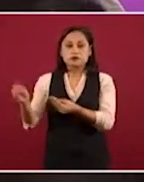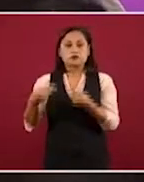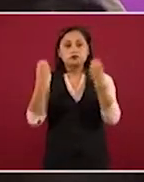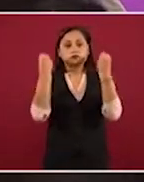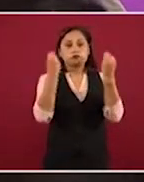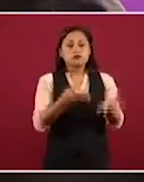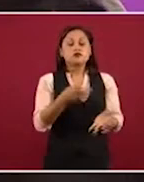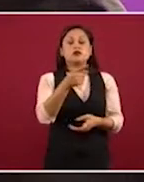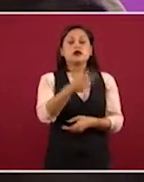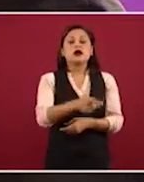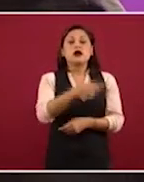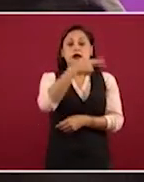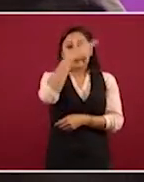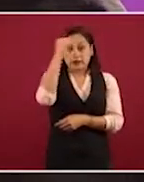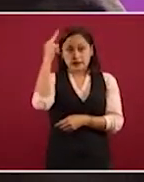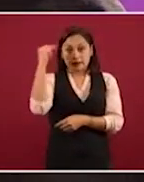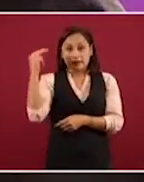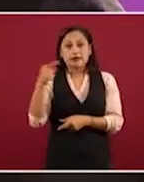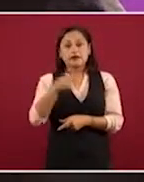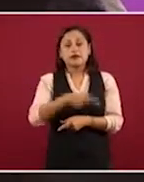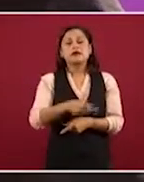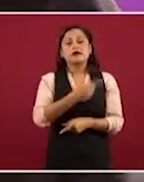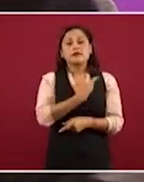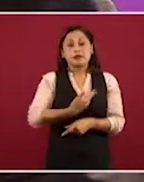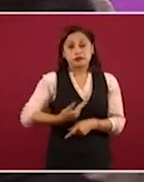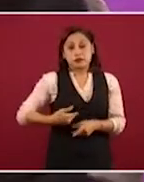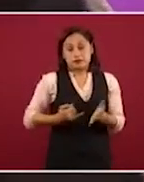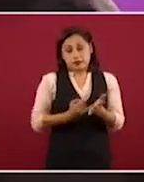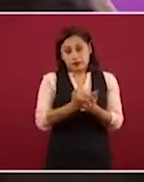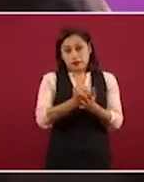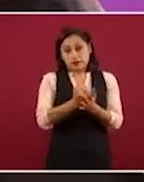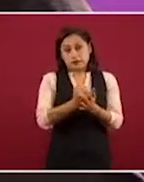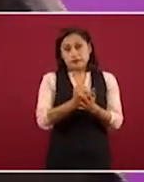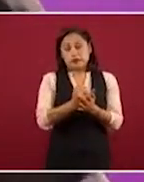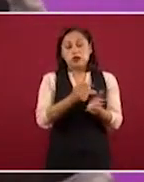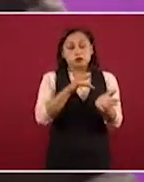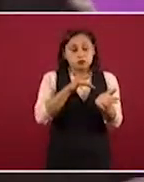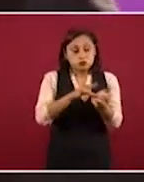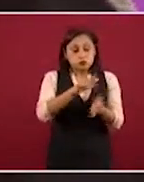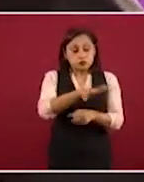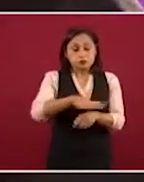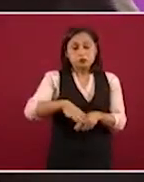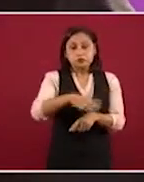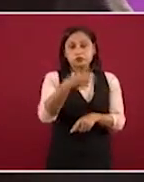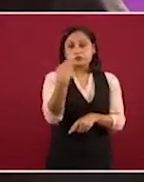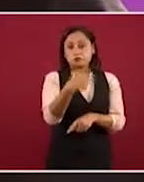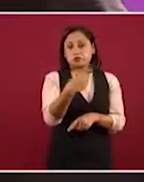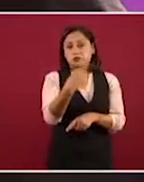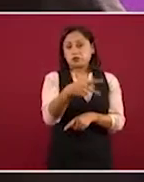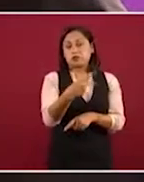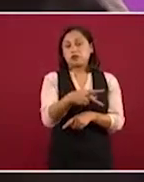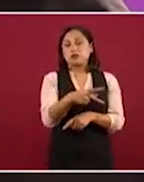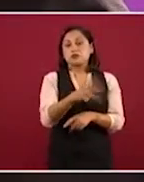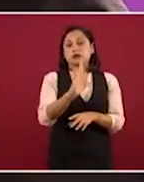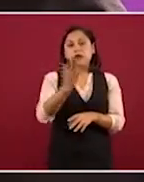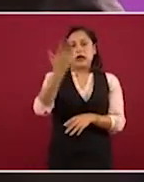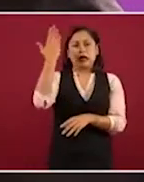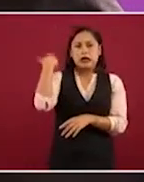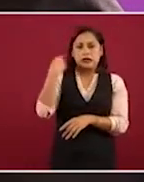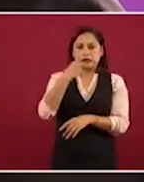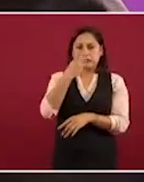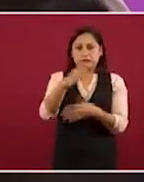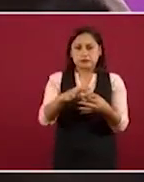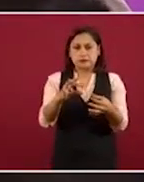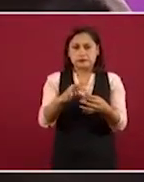nos sentimos honrados que el señor presidente podamos contribuir con ese objetivo que él ya lo anunciado hace algunos días